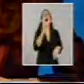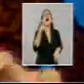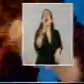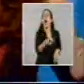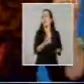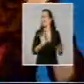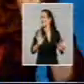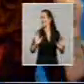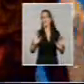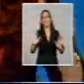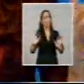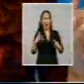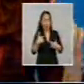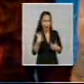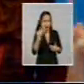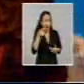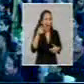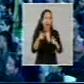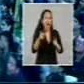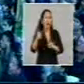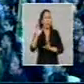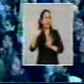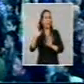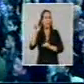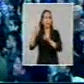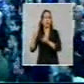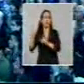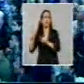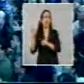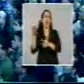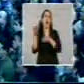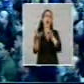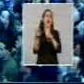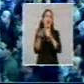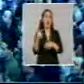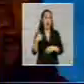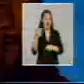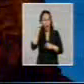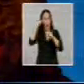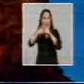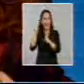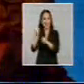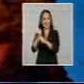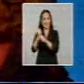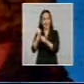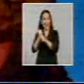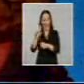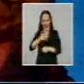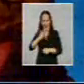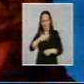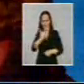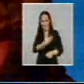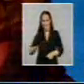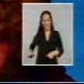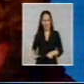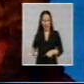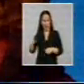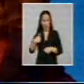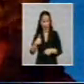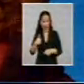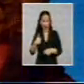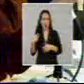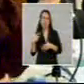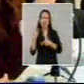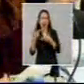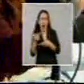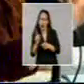no hablo mal de ningún colaborador o ex colaborador de mi gobierno. Eso lo dijo para los desagradecidos y los